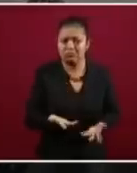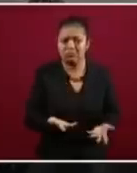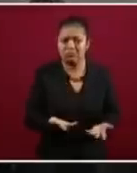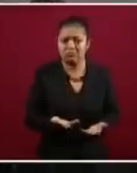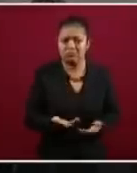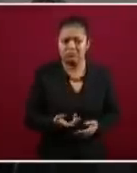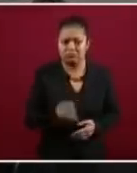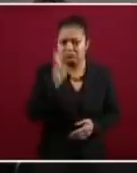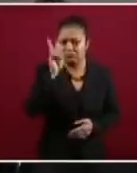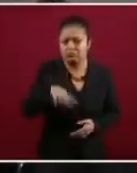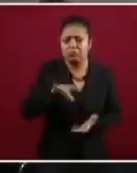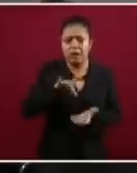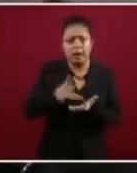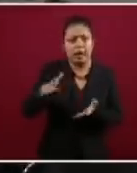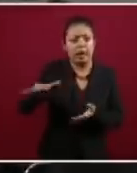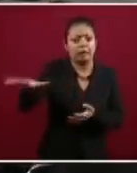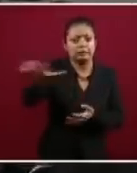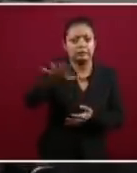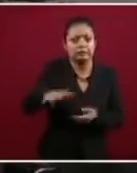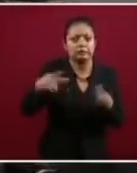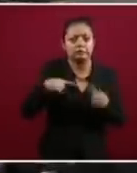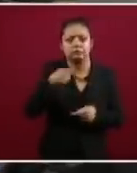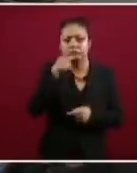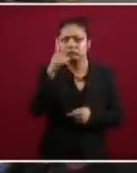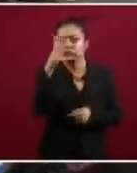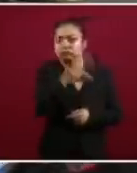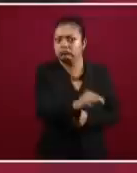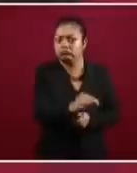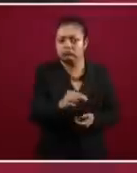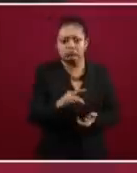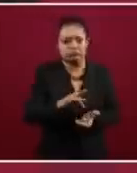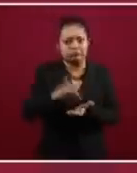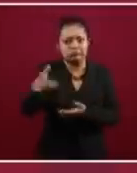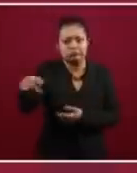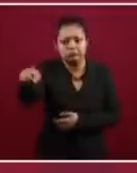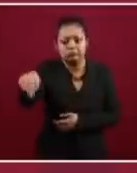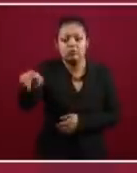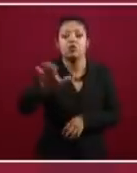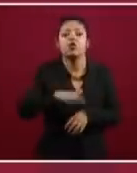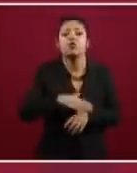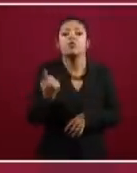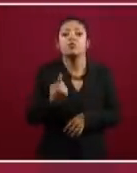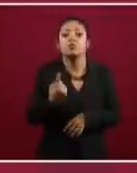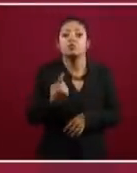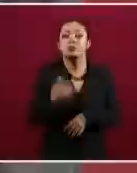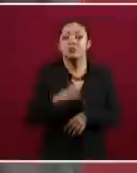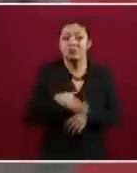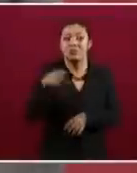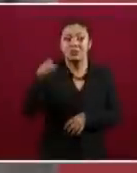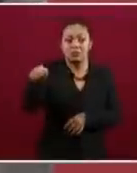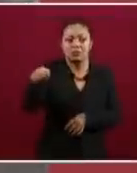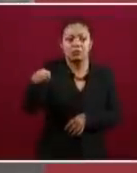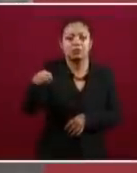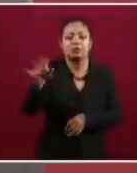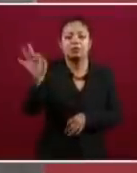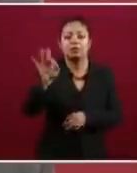les doy gracias a los que participaron, porque nos sacaron de un